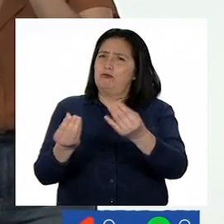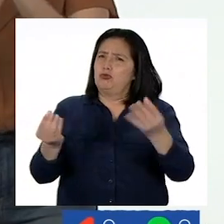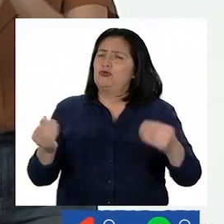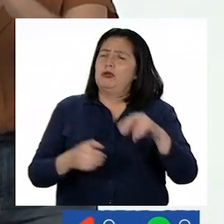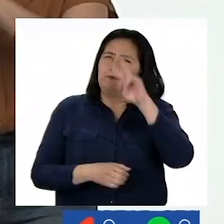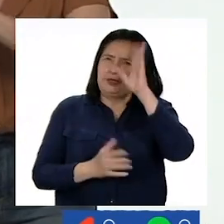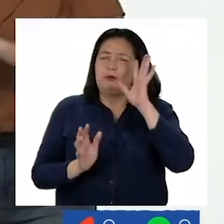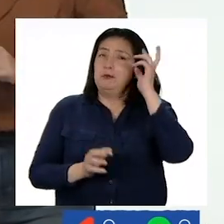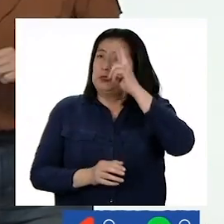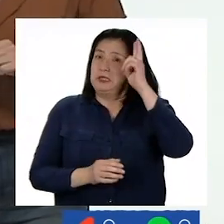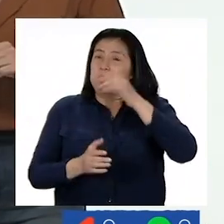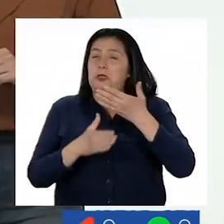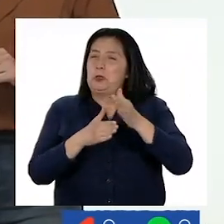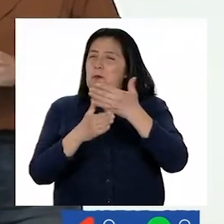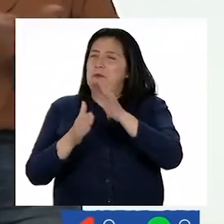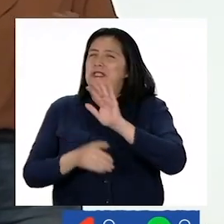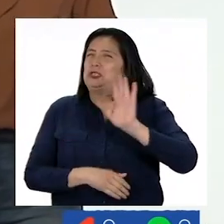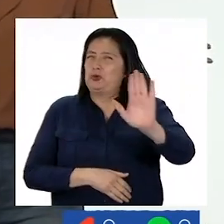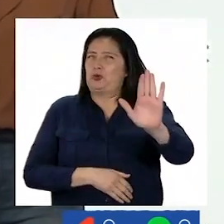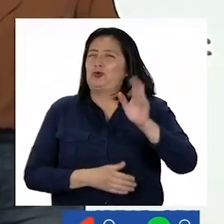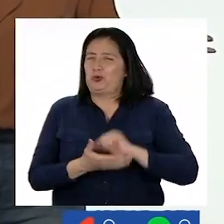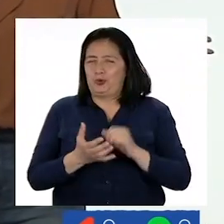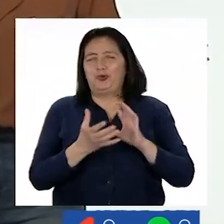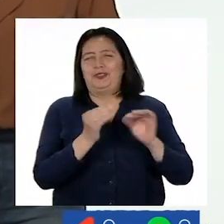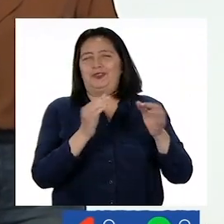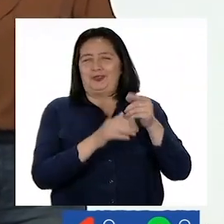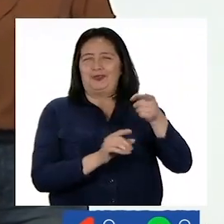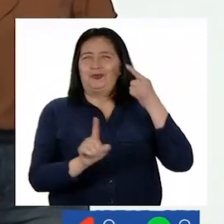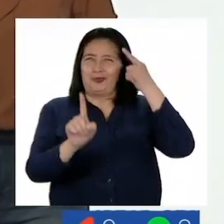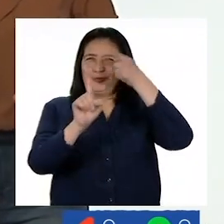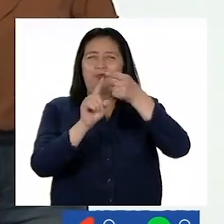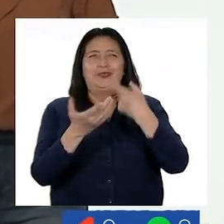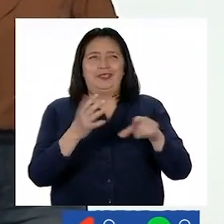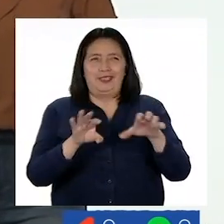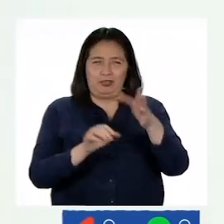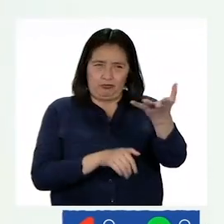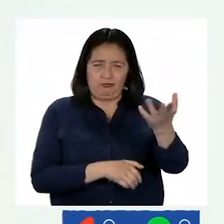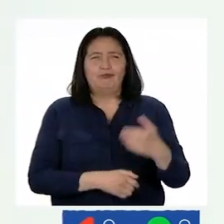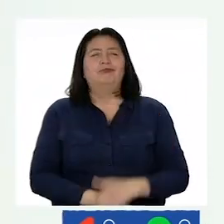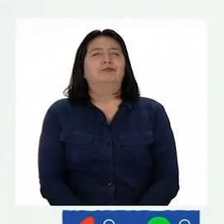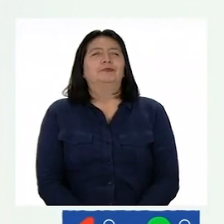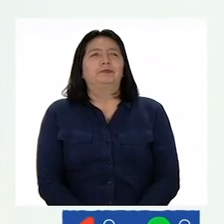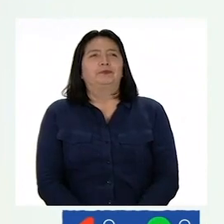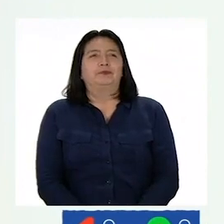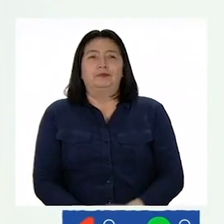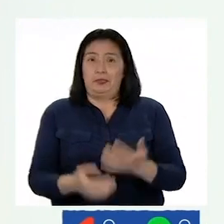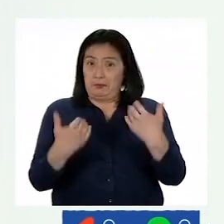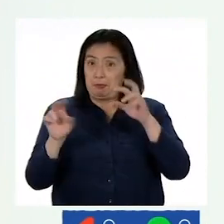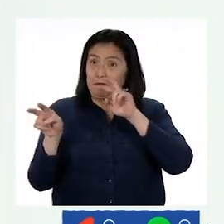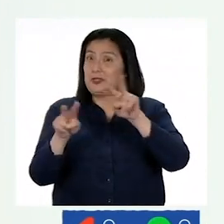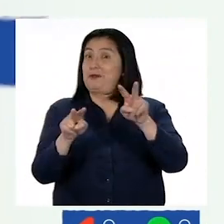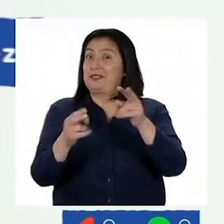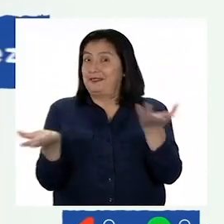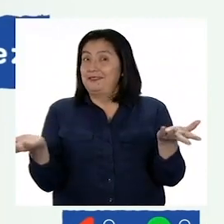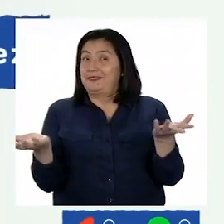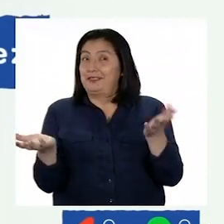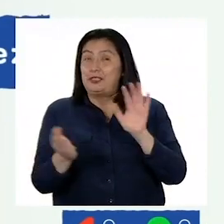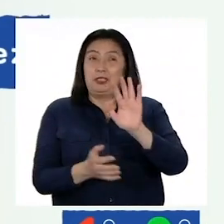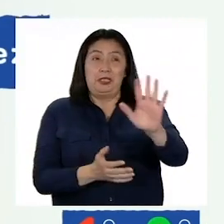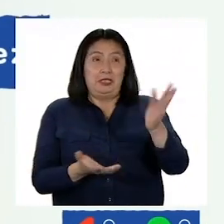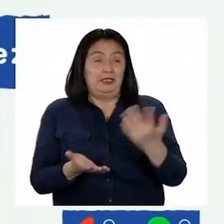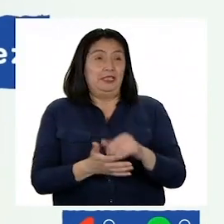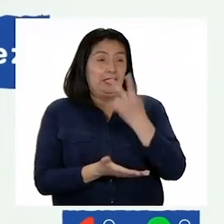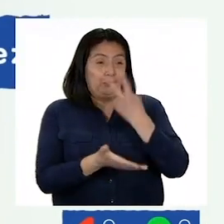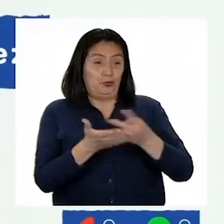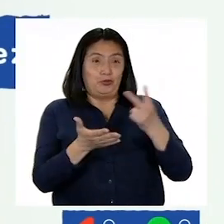Perú. Por eso quiere compartir su reto con todas y todos nosotros. Vamos a ver cómo le fue en su reto